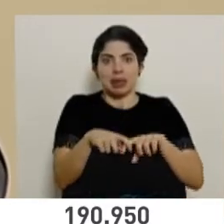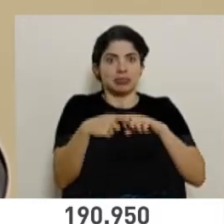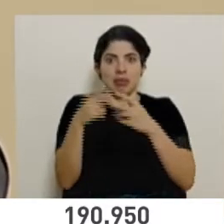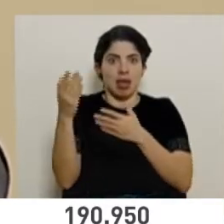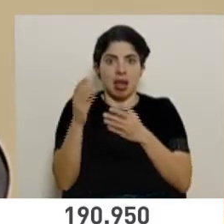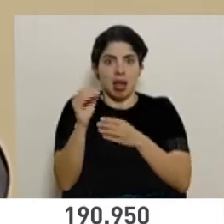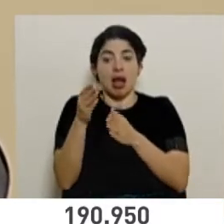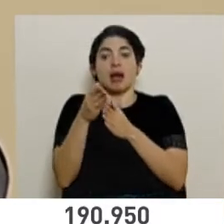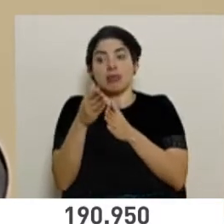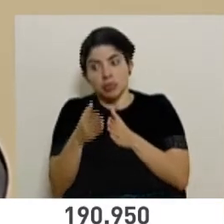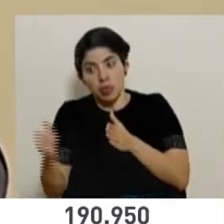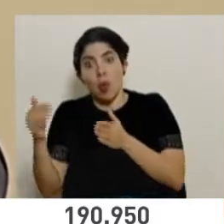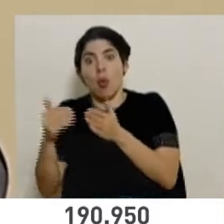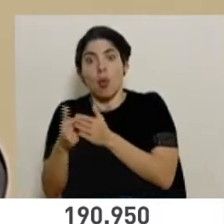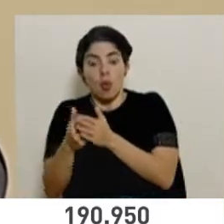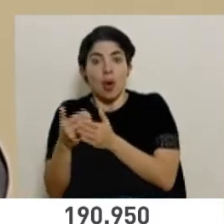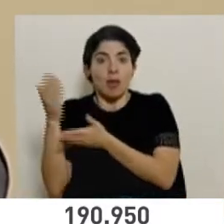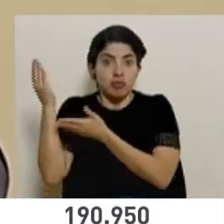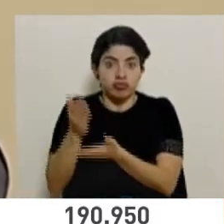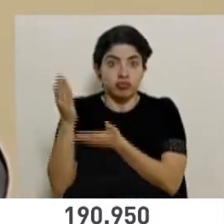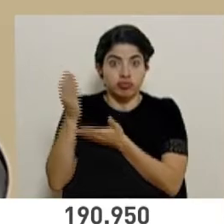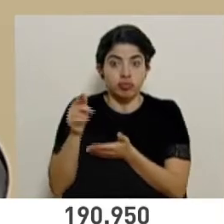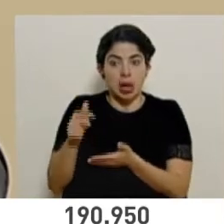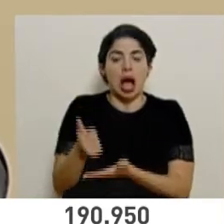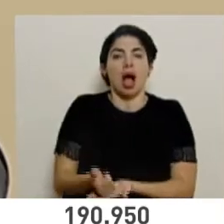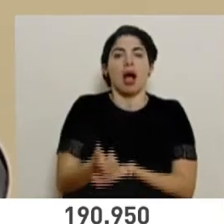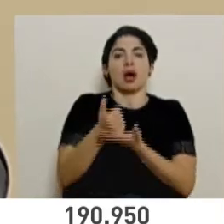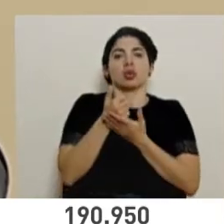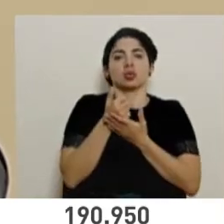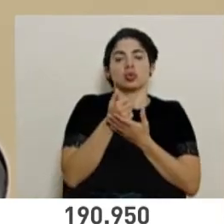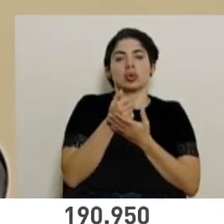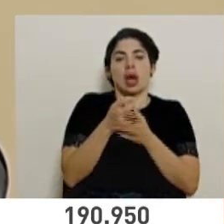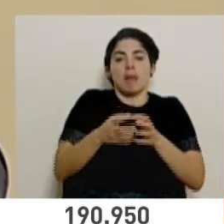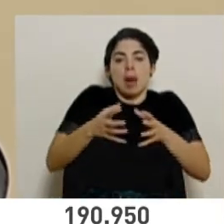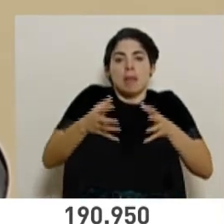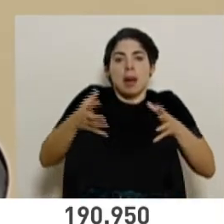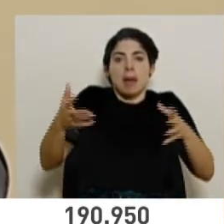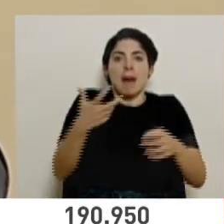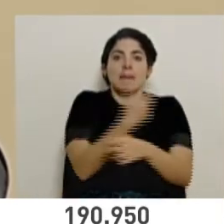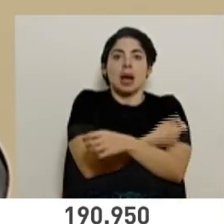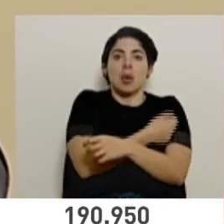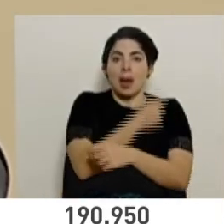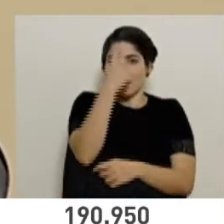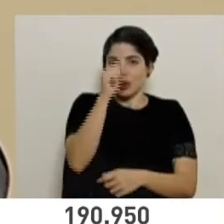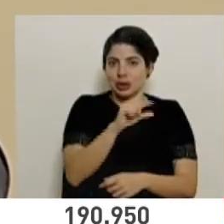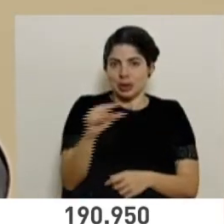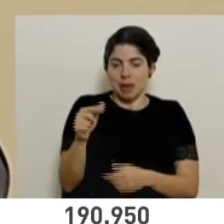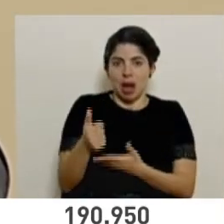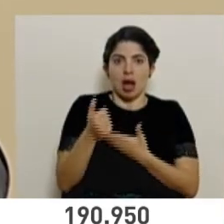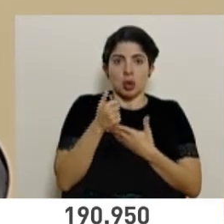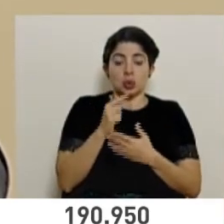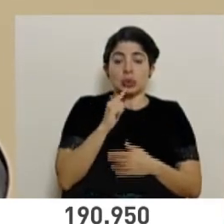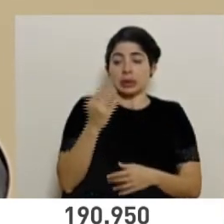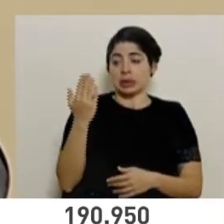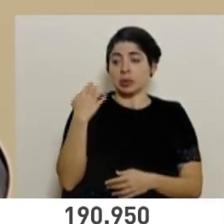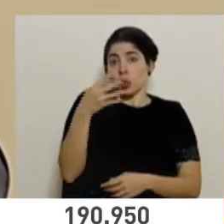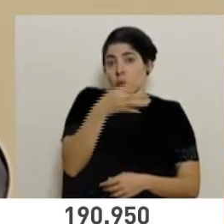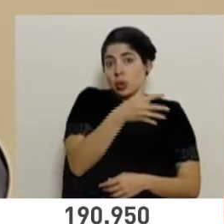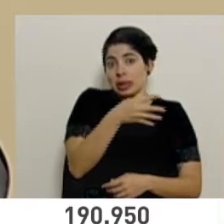vacunas, hizo que se acelerara mucho la cantidad de vacunas que se ponen semanalmente. De hecho, las últimas